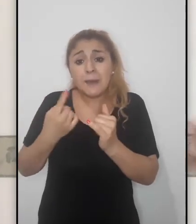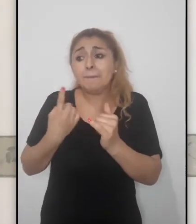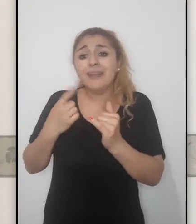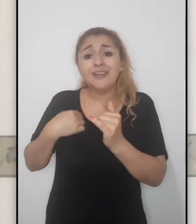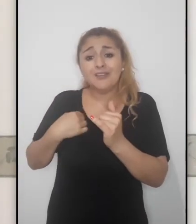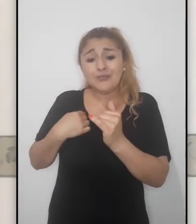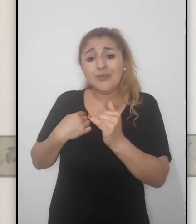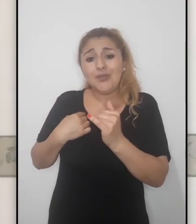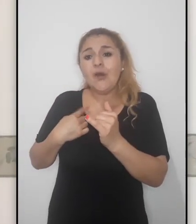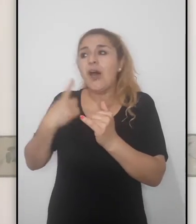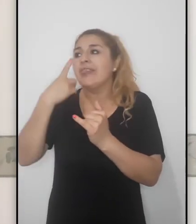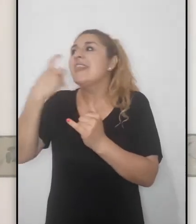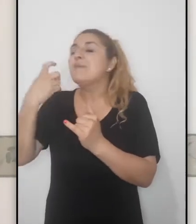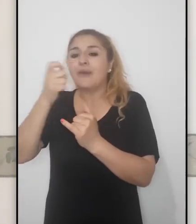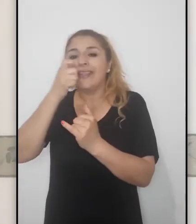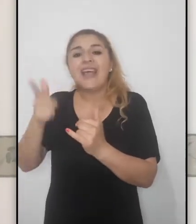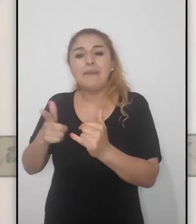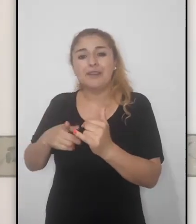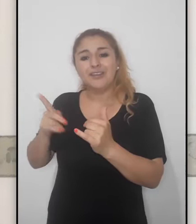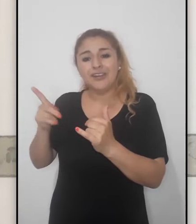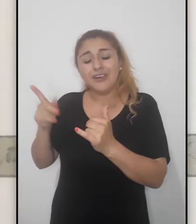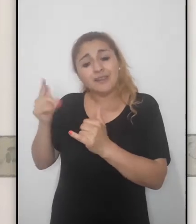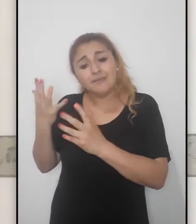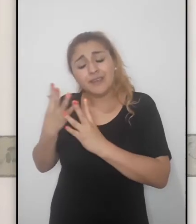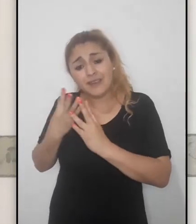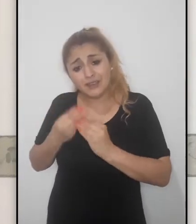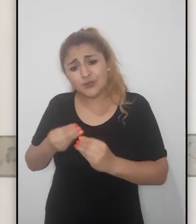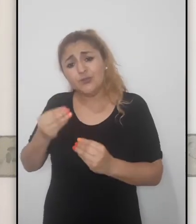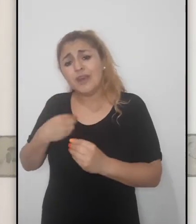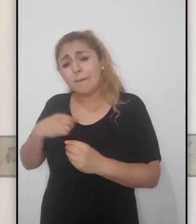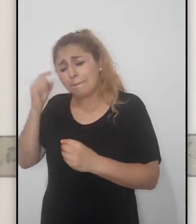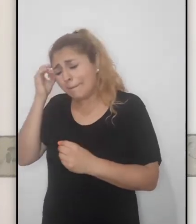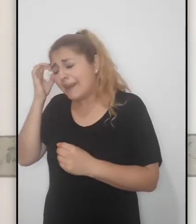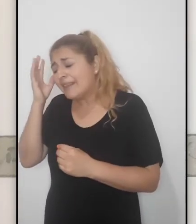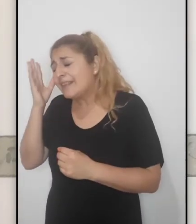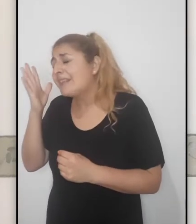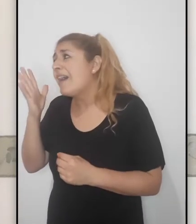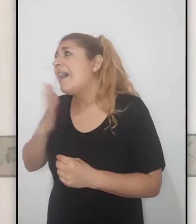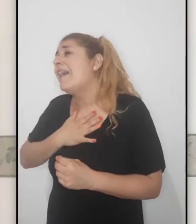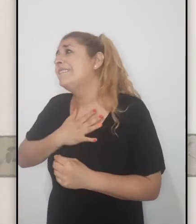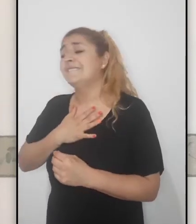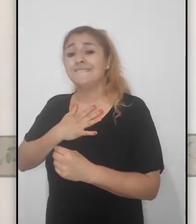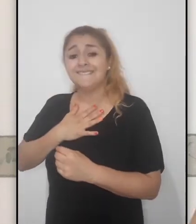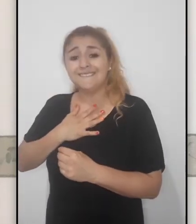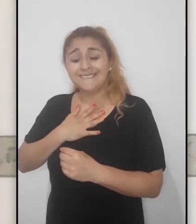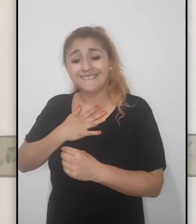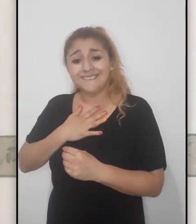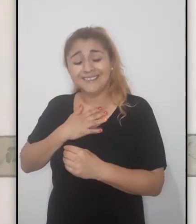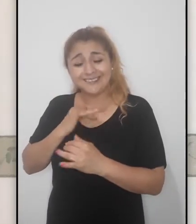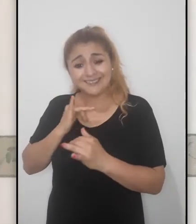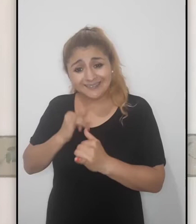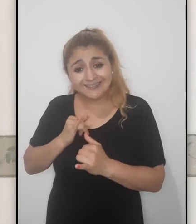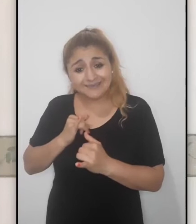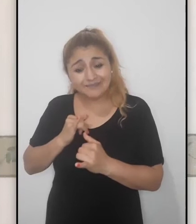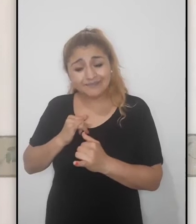unos con otros para ver quién tiene la razón si no que nos centraremos en cristo en la verdad